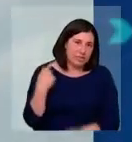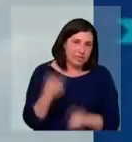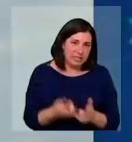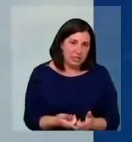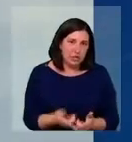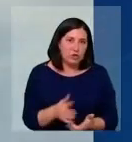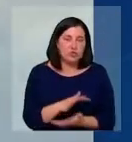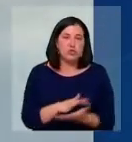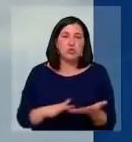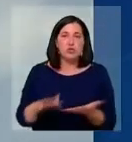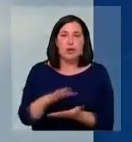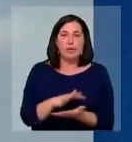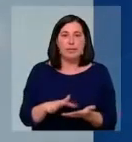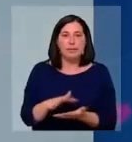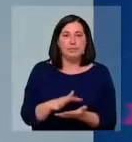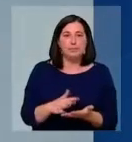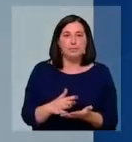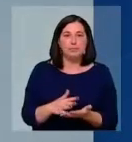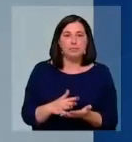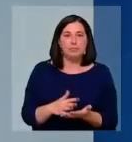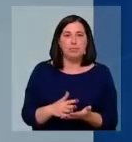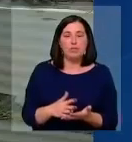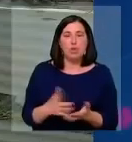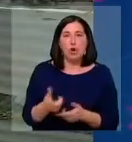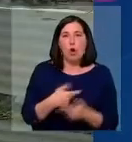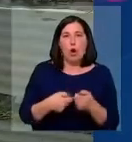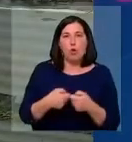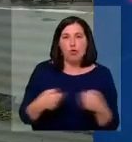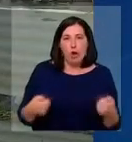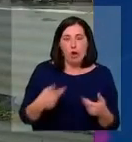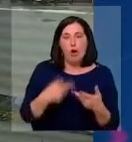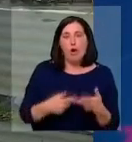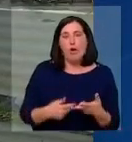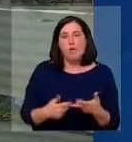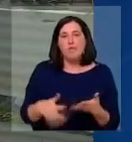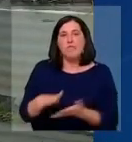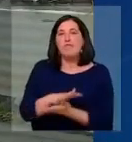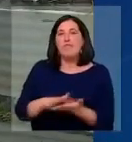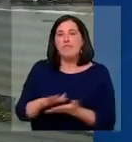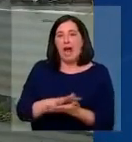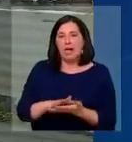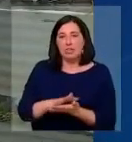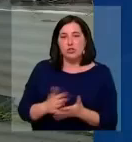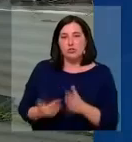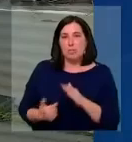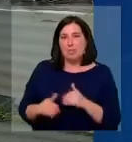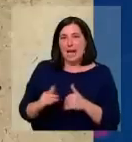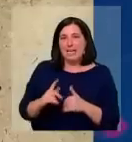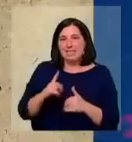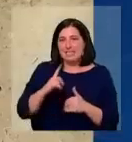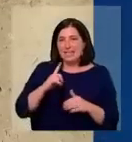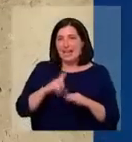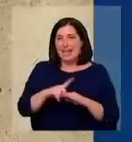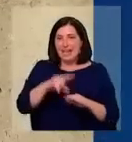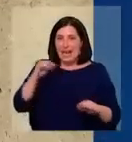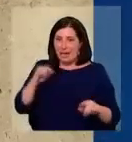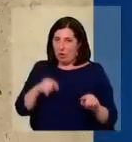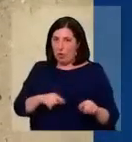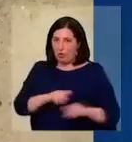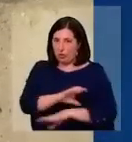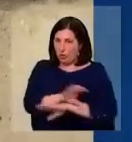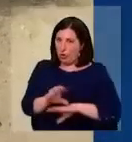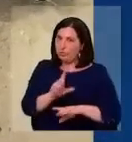zona más del cordón, etcétera, y los barrios que están más alejados de la costa, hay diferencias bien